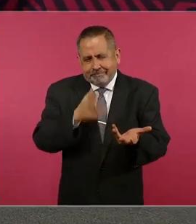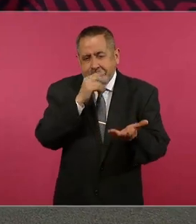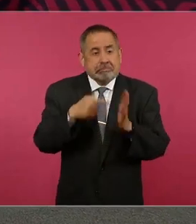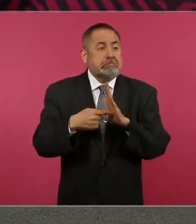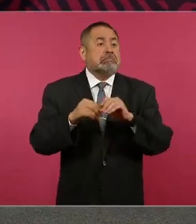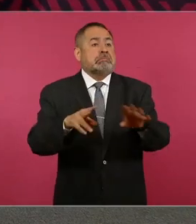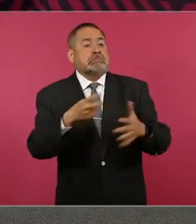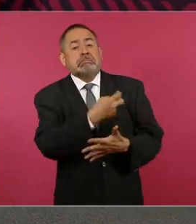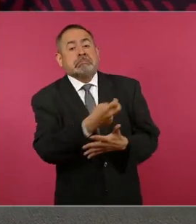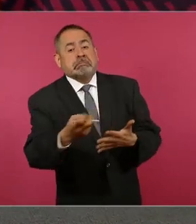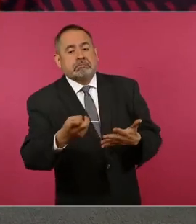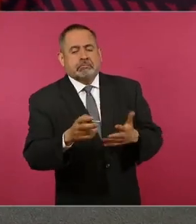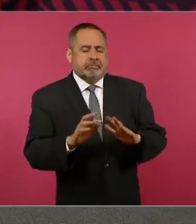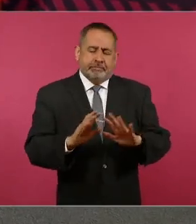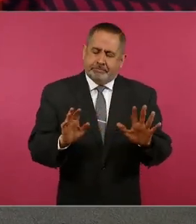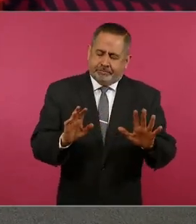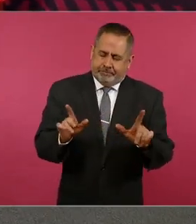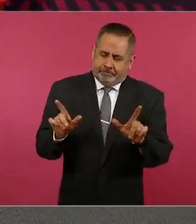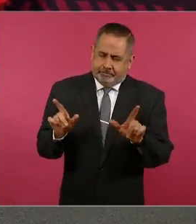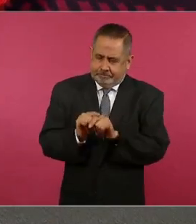no podemos